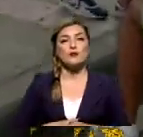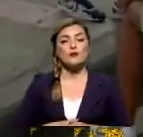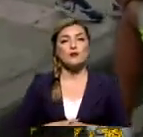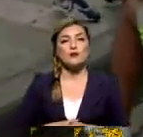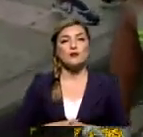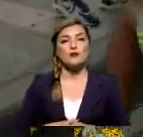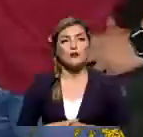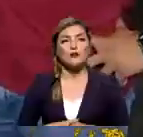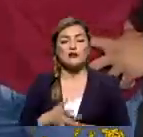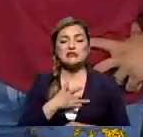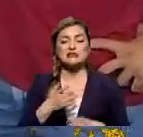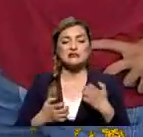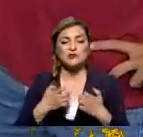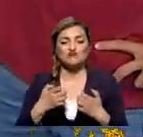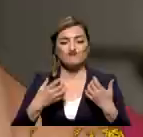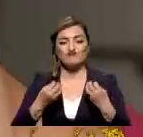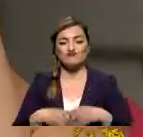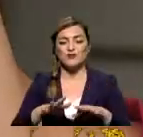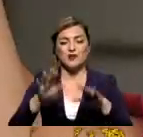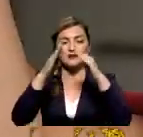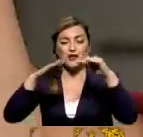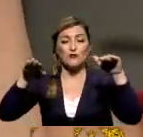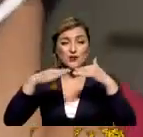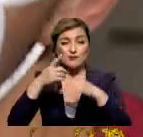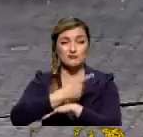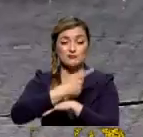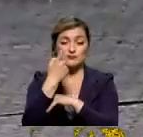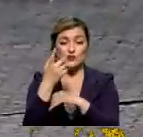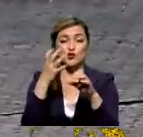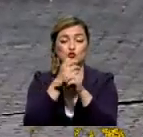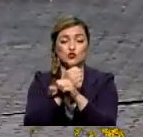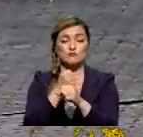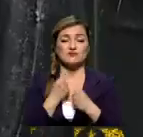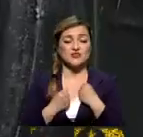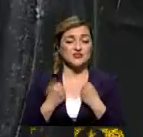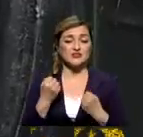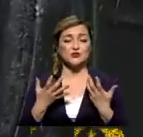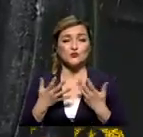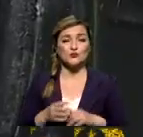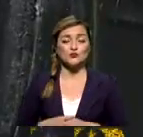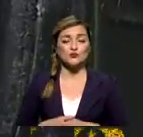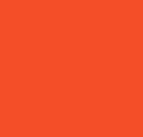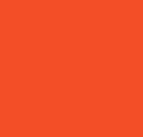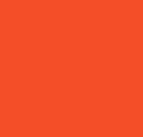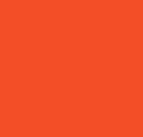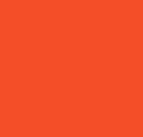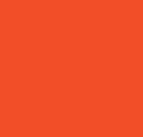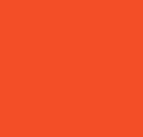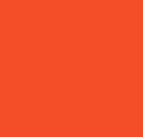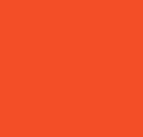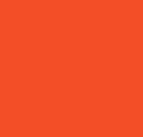la pérdida emocional. Para ellos será una Navidad de días y noches de angustia. Dayana Monroy, 24 horas.